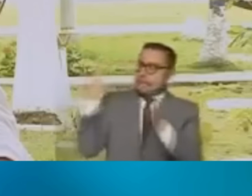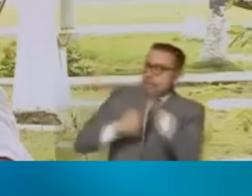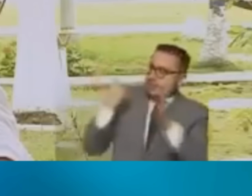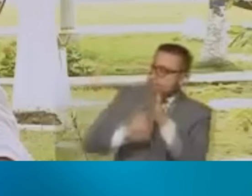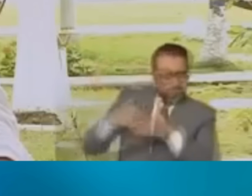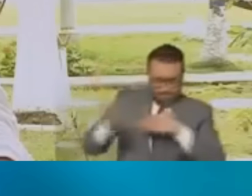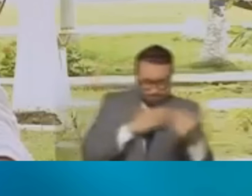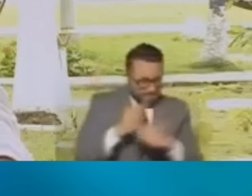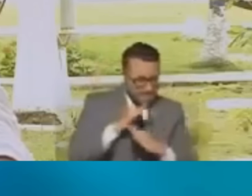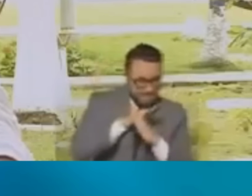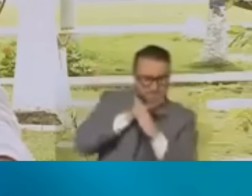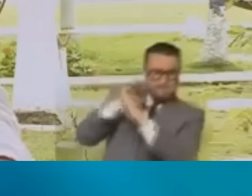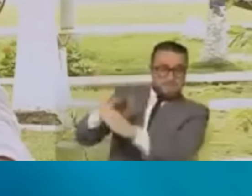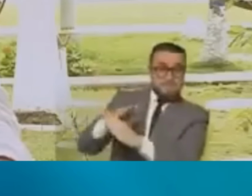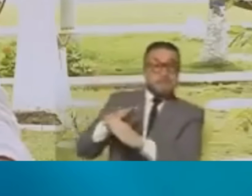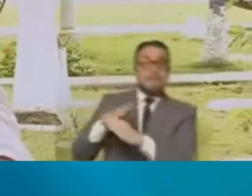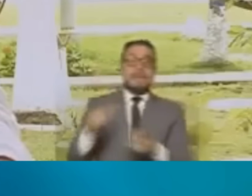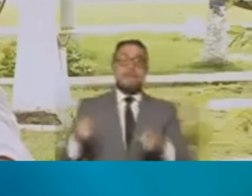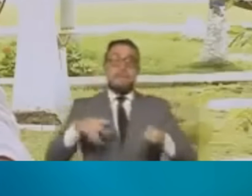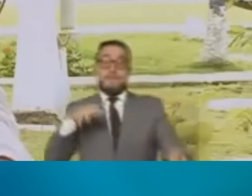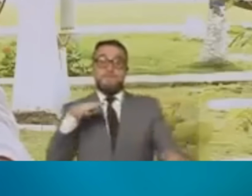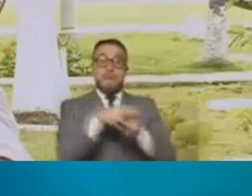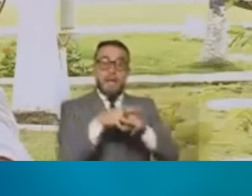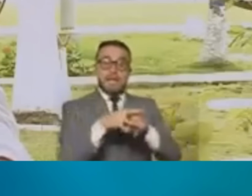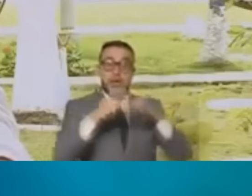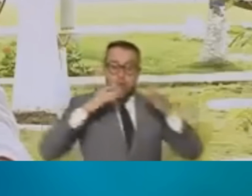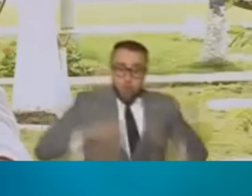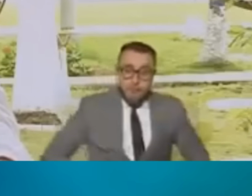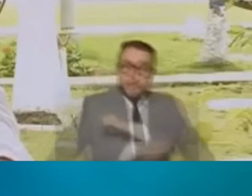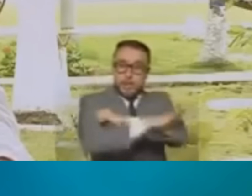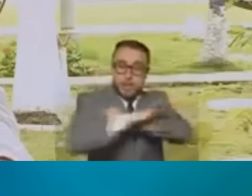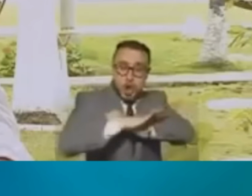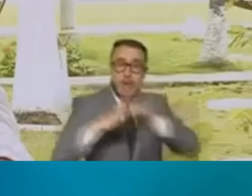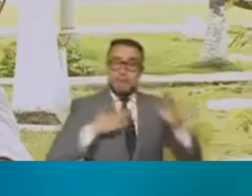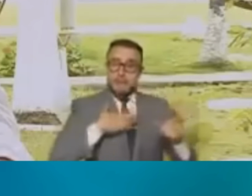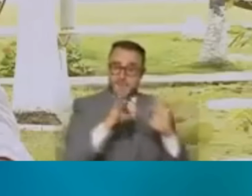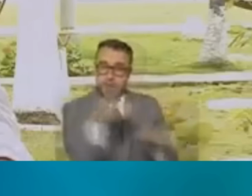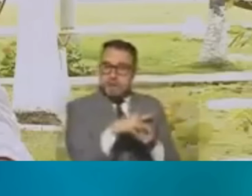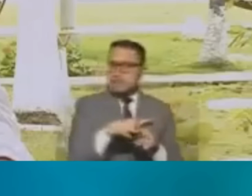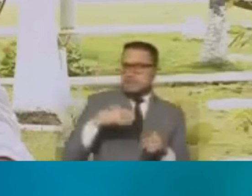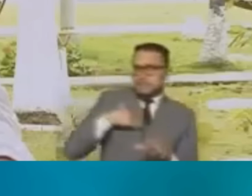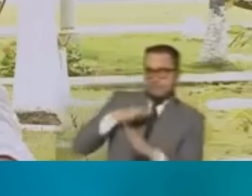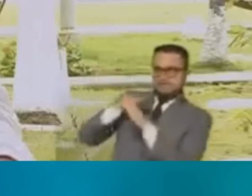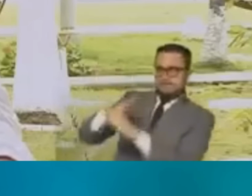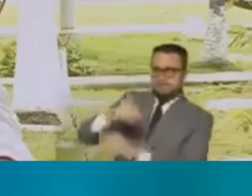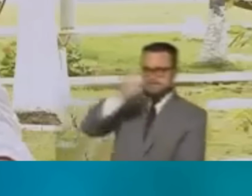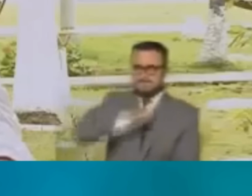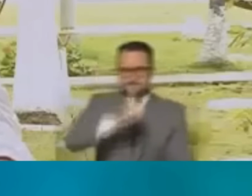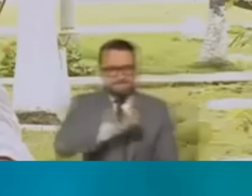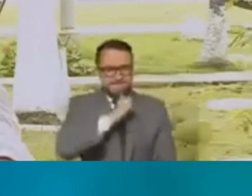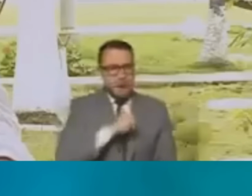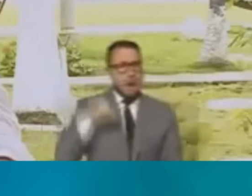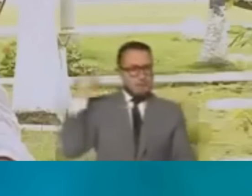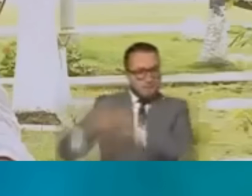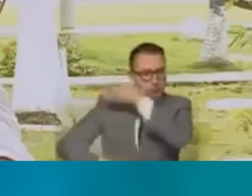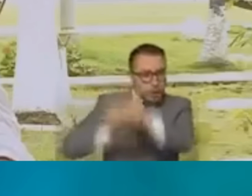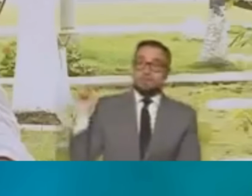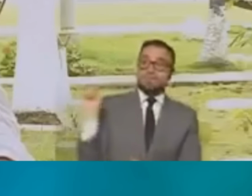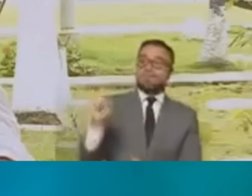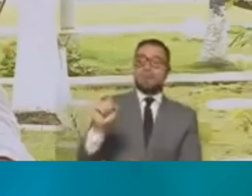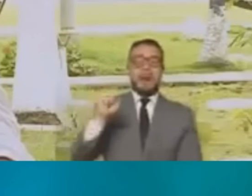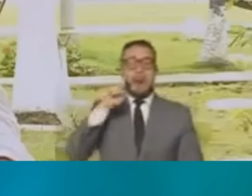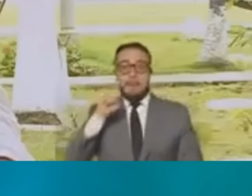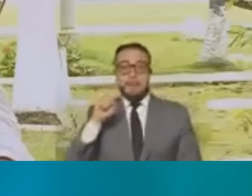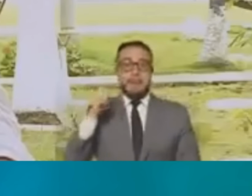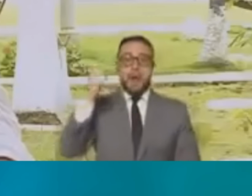enormes presiones que incluso afectaron física y psicológicamente a mi familia. Logré un proceso donde creo, y en muchos años